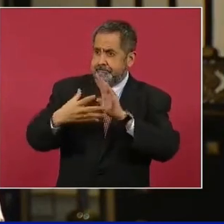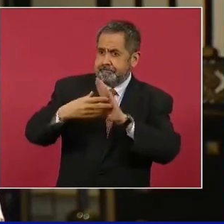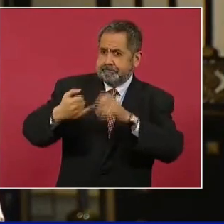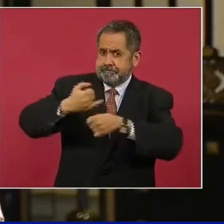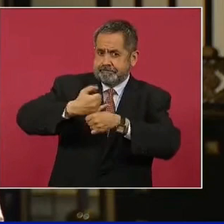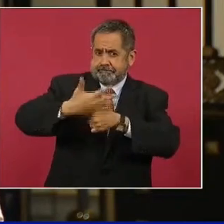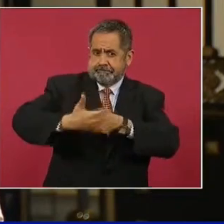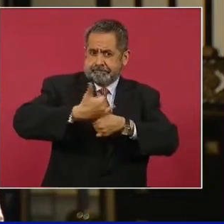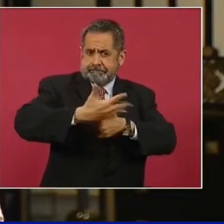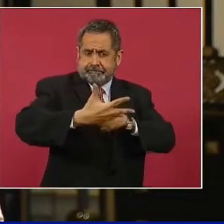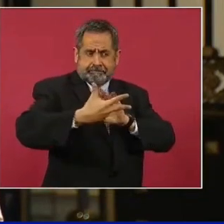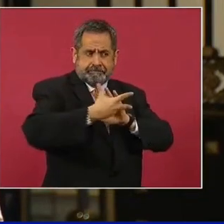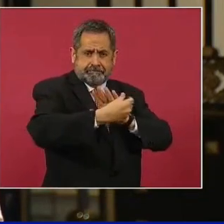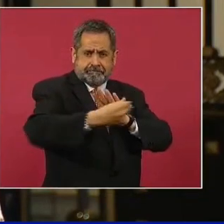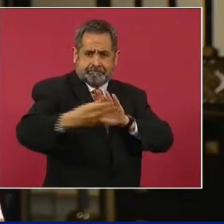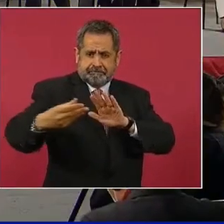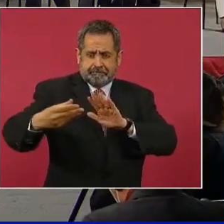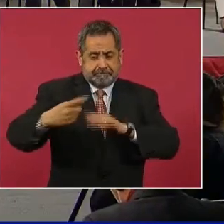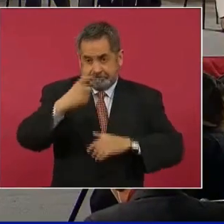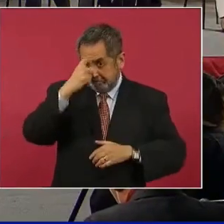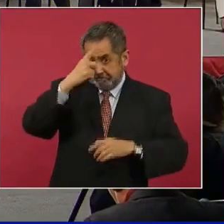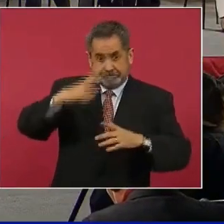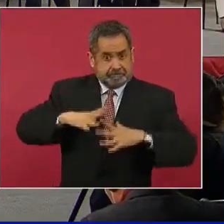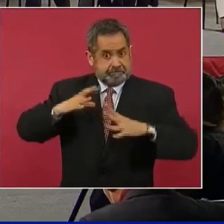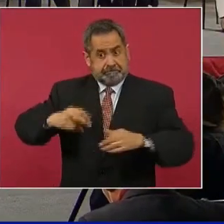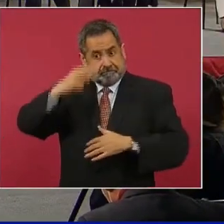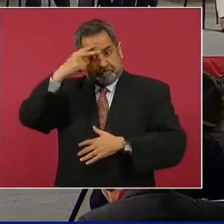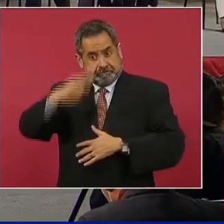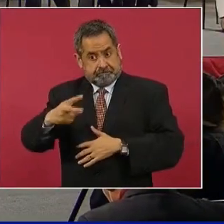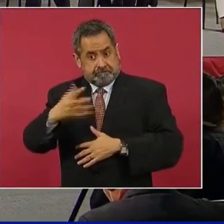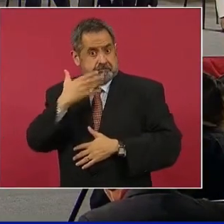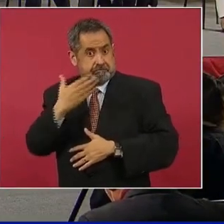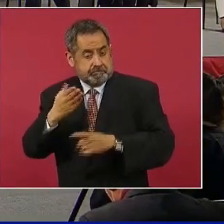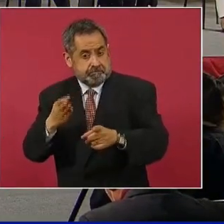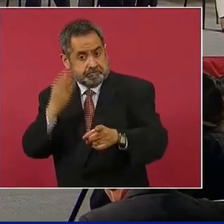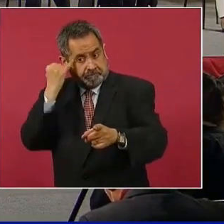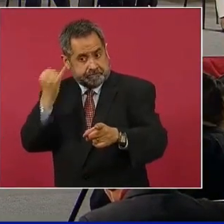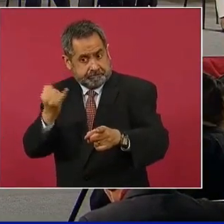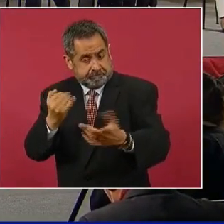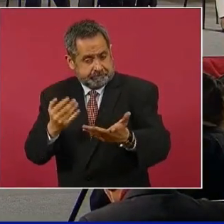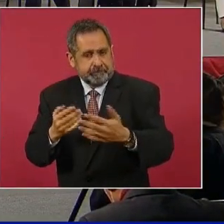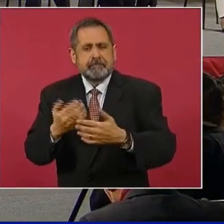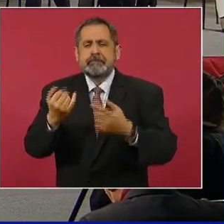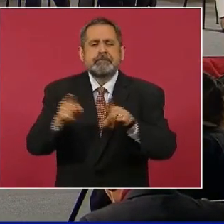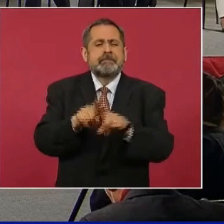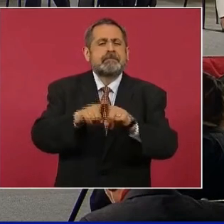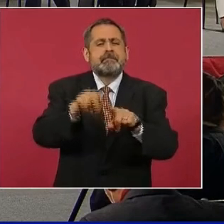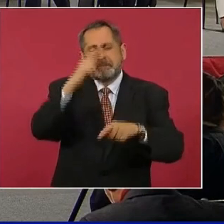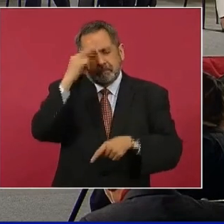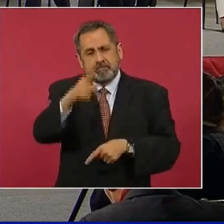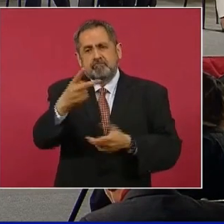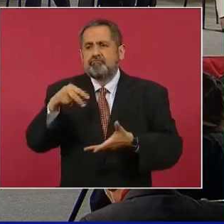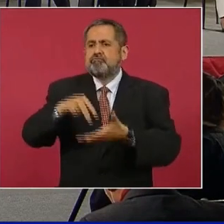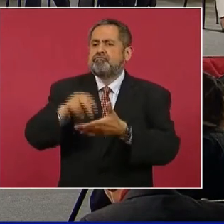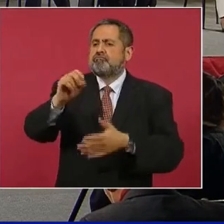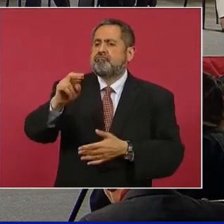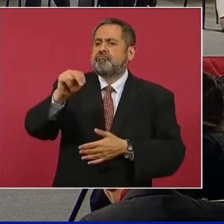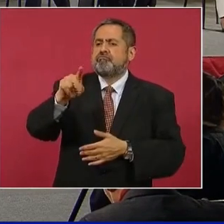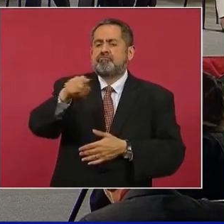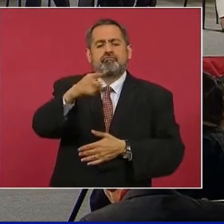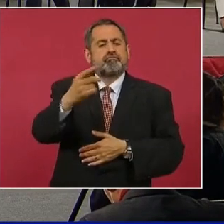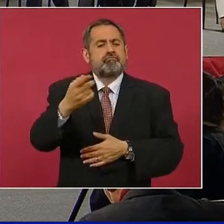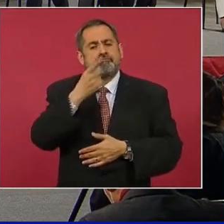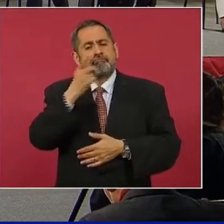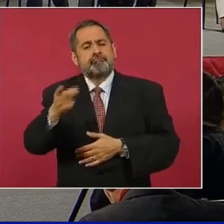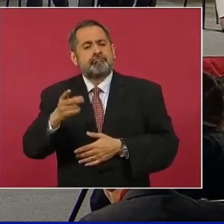otros países. Y derivado de esto, presidente, recapitular el comentario que usted hizo en las Naciones Unidas en atención a este plan